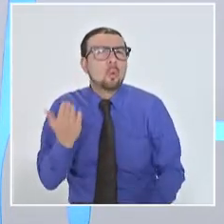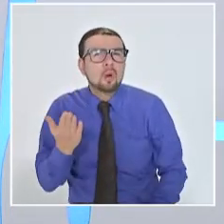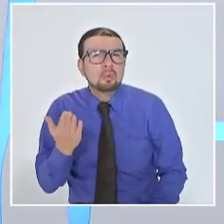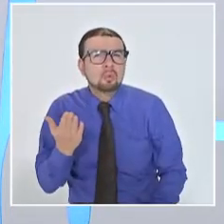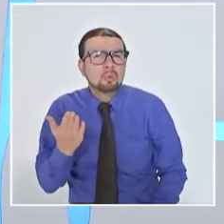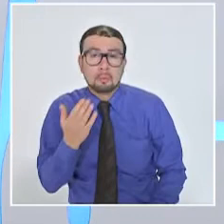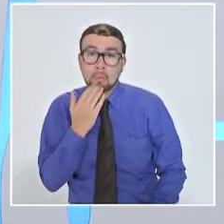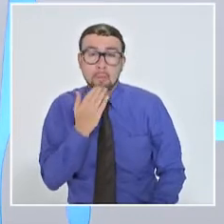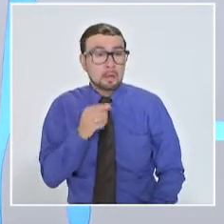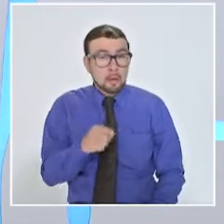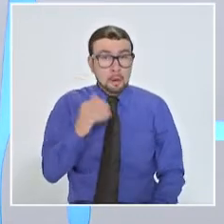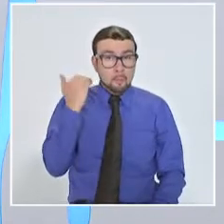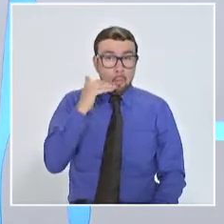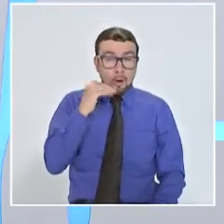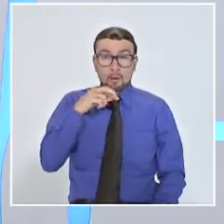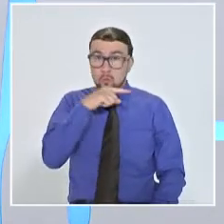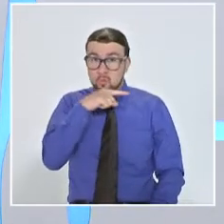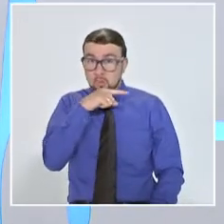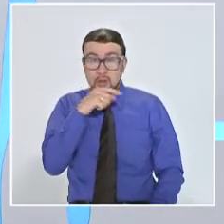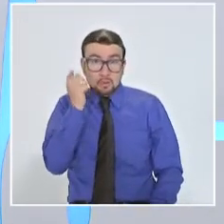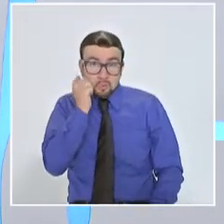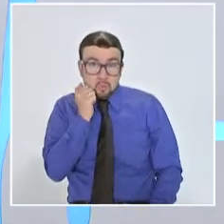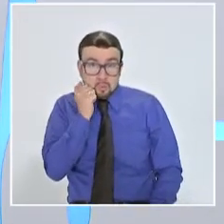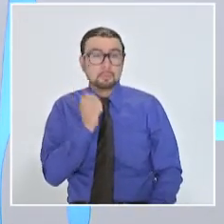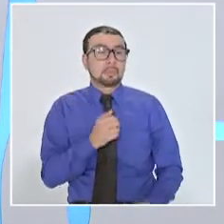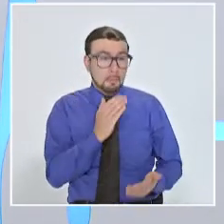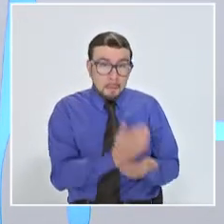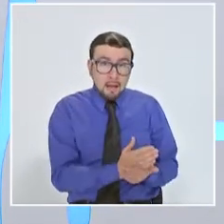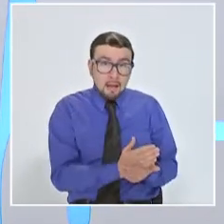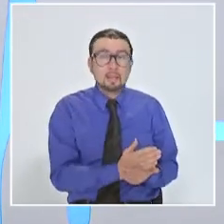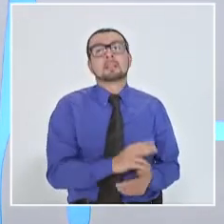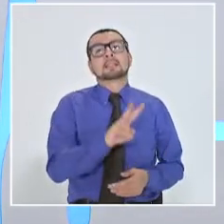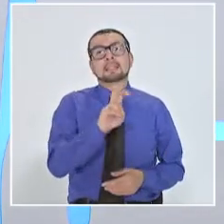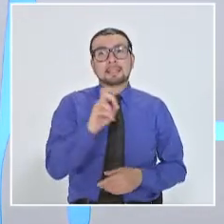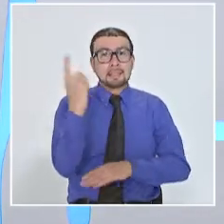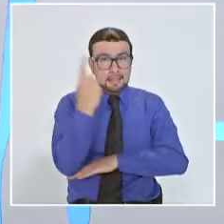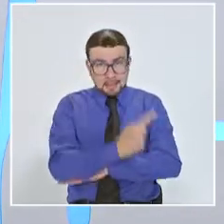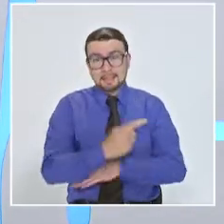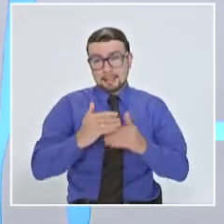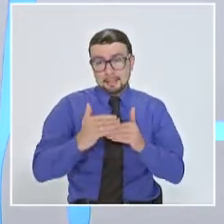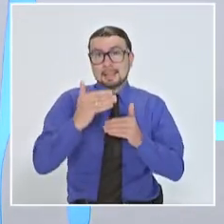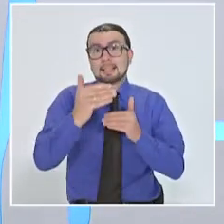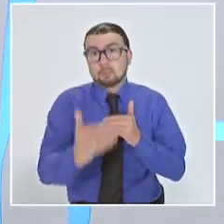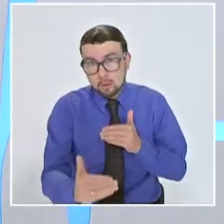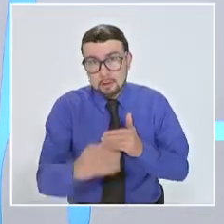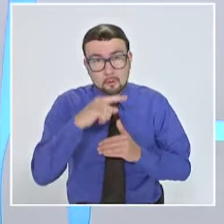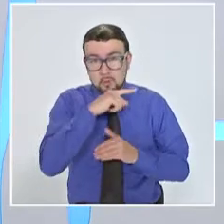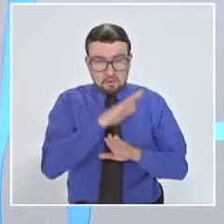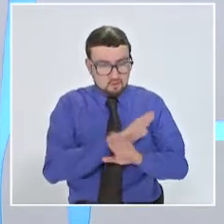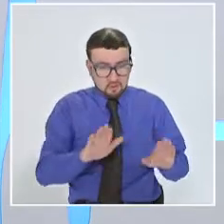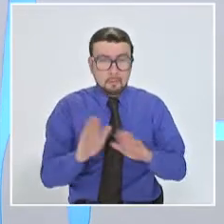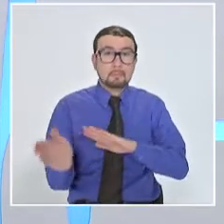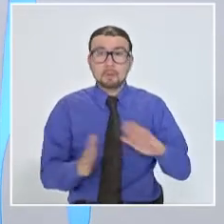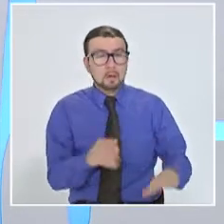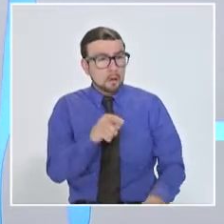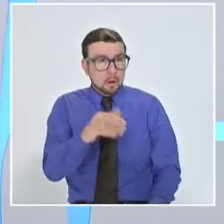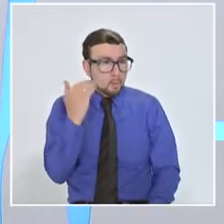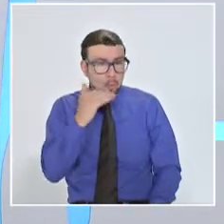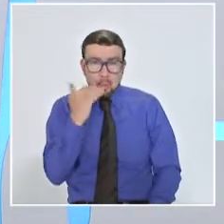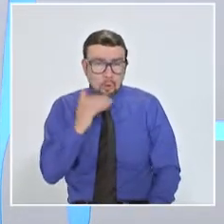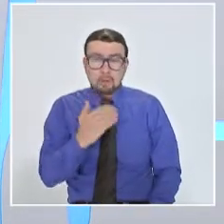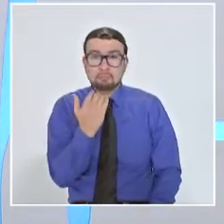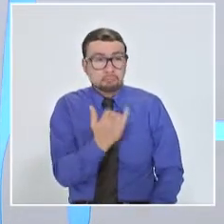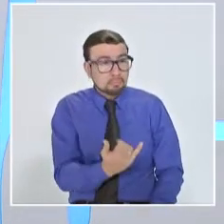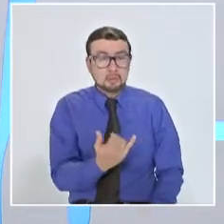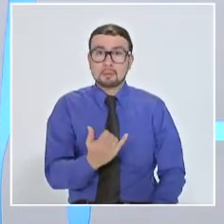Si la mujer menstrua, los 7 días después que ha pasado el ciclo menstrual. Si la mujer no menstrua, el día más feliz